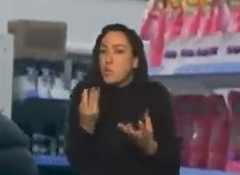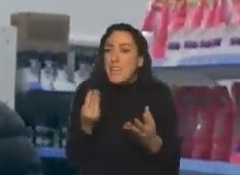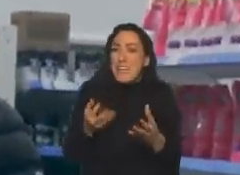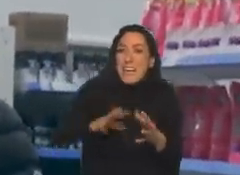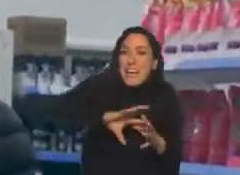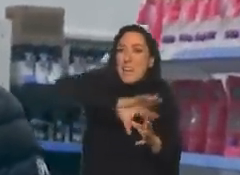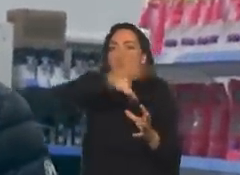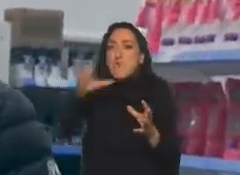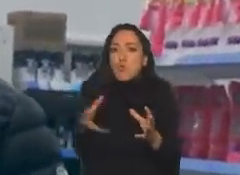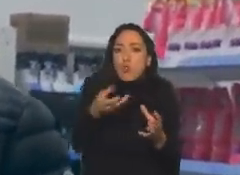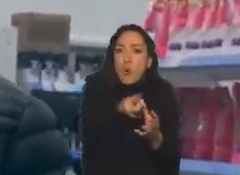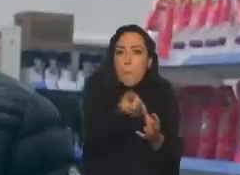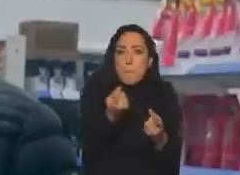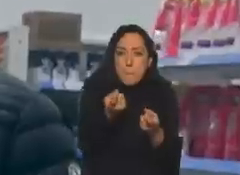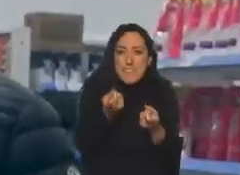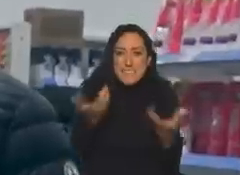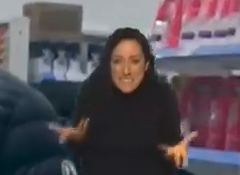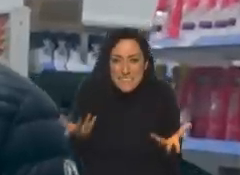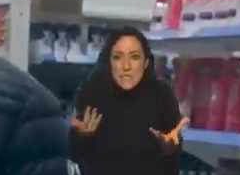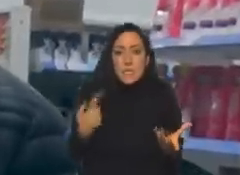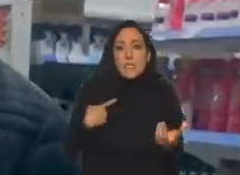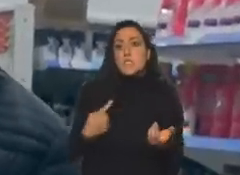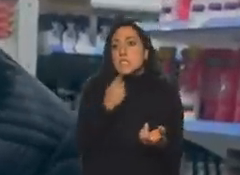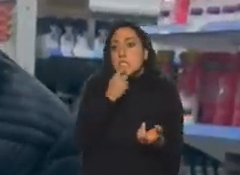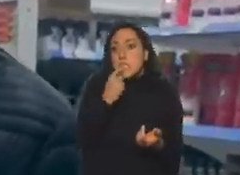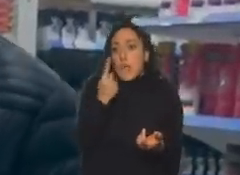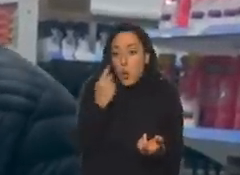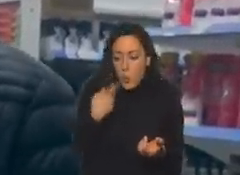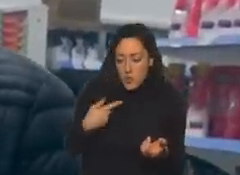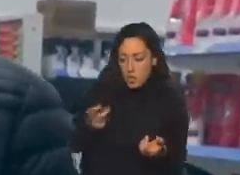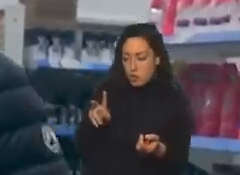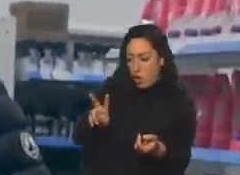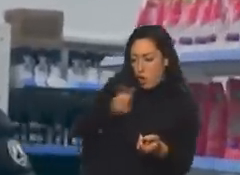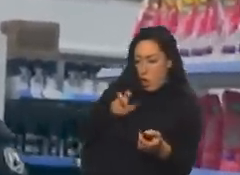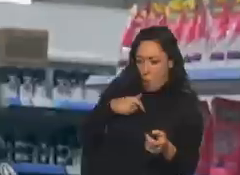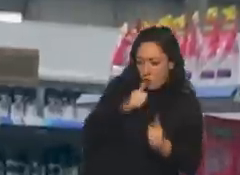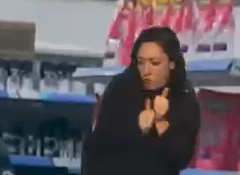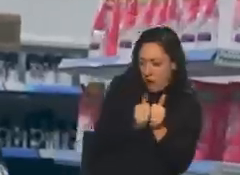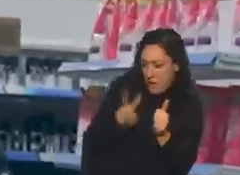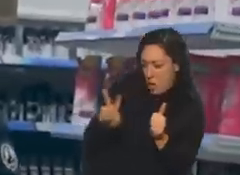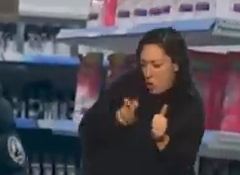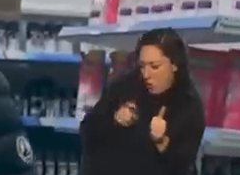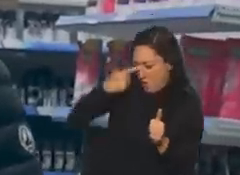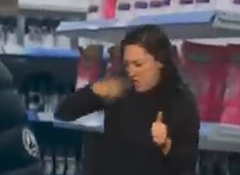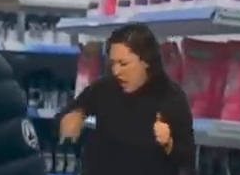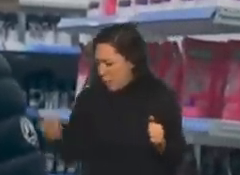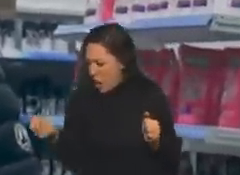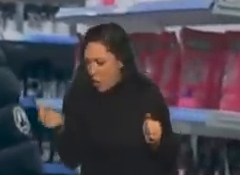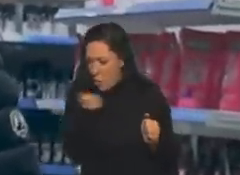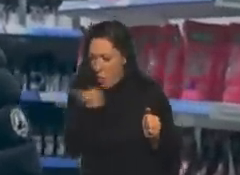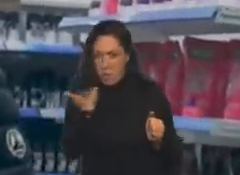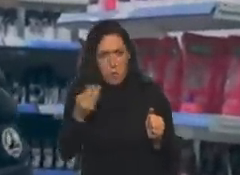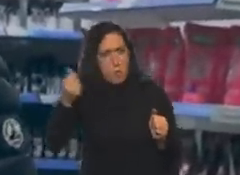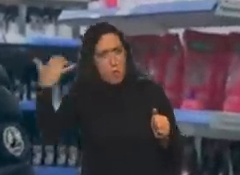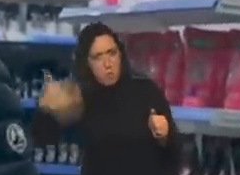volumen, mucho consumo, y hay otros donde cuando uno mira lo que uno cobra como industrial y lo que se termina vendiendo en